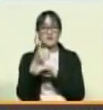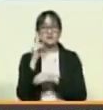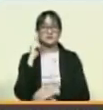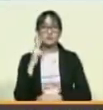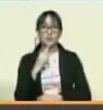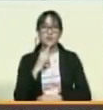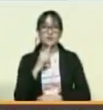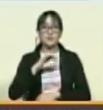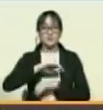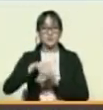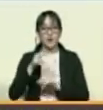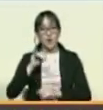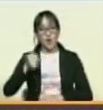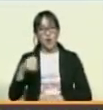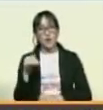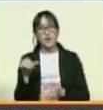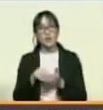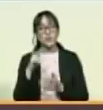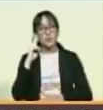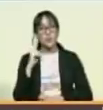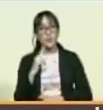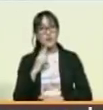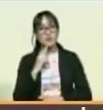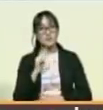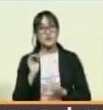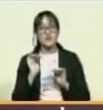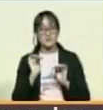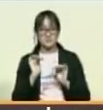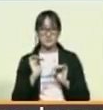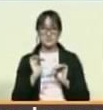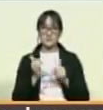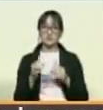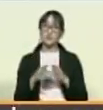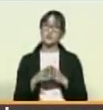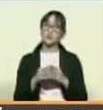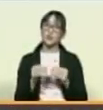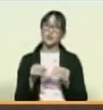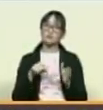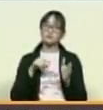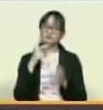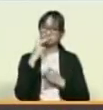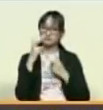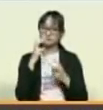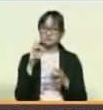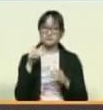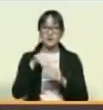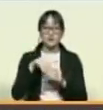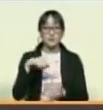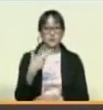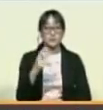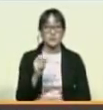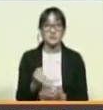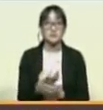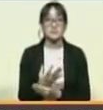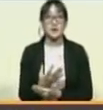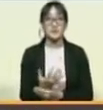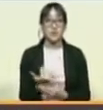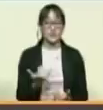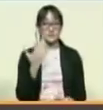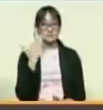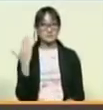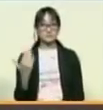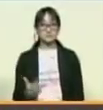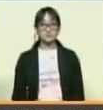Simón Bolívar, Jorge Rodríguez, desde el estado Bolívar, donde se inicia precisamente todo este recorrido rumbo a las elecciones del próximo 20 de mayo. Vamos a escuchar lo que